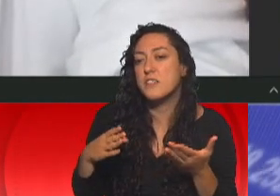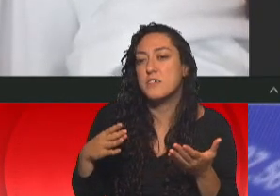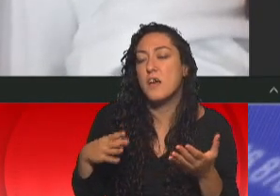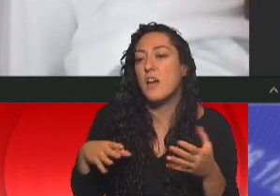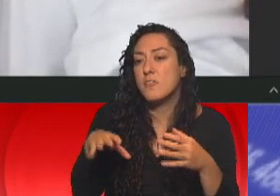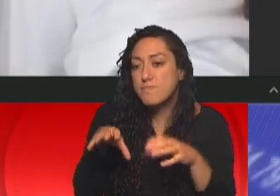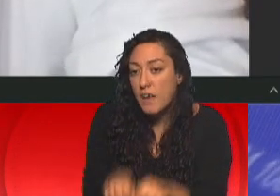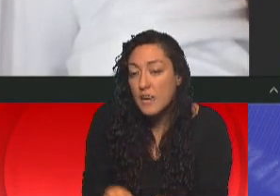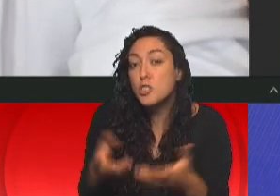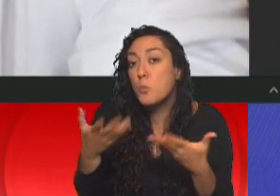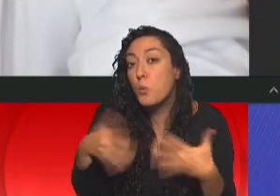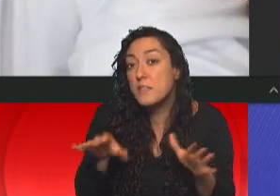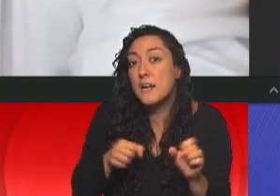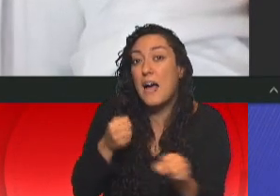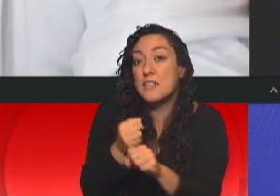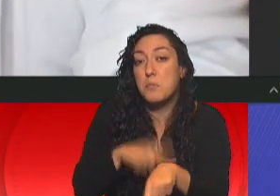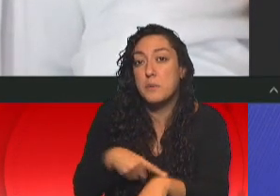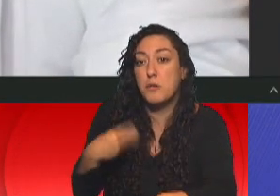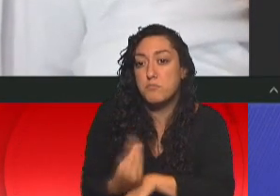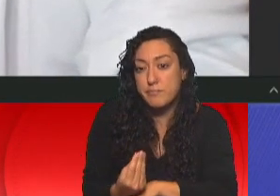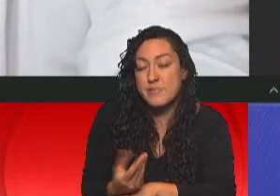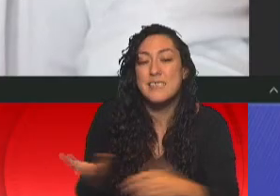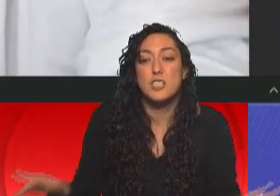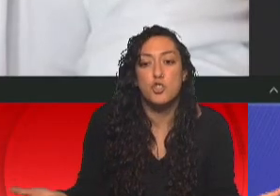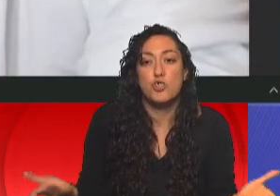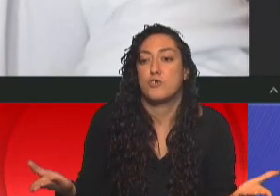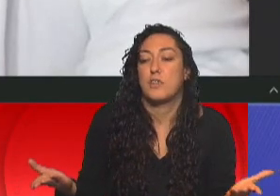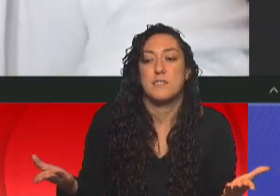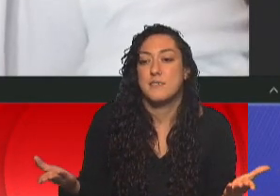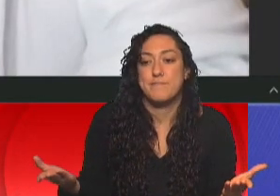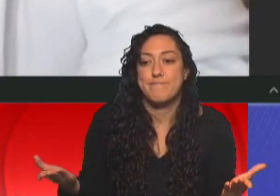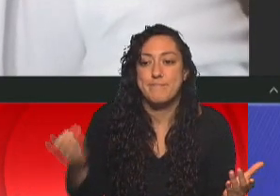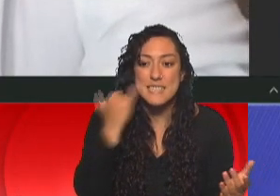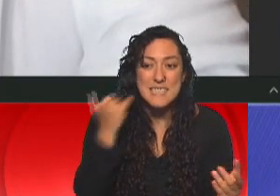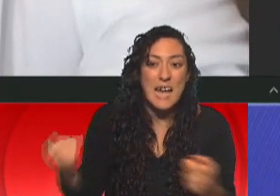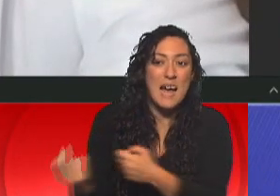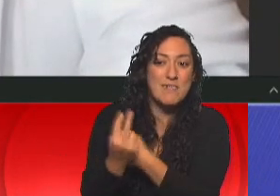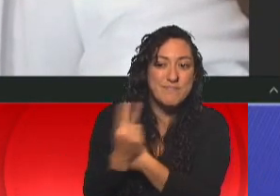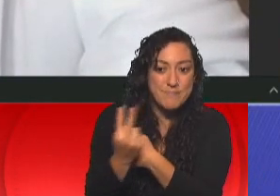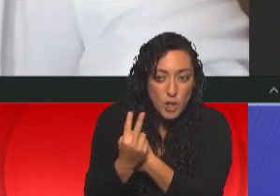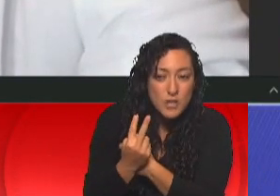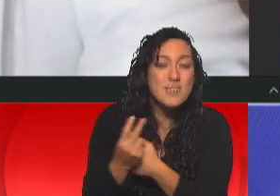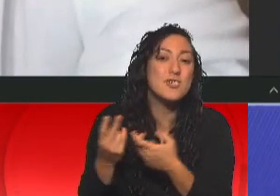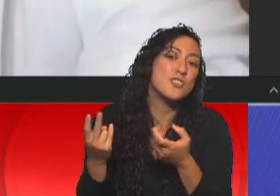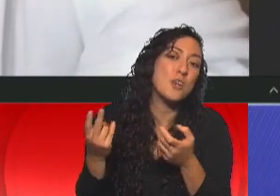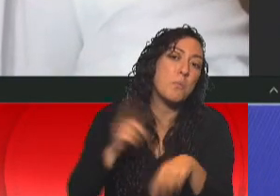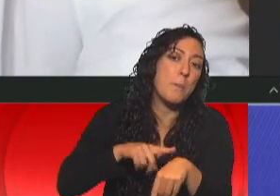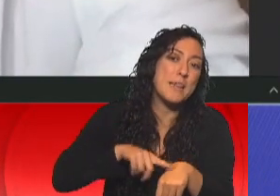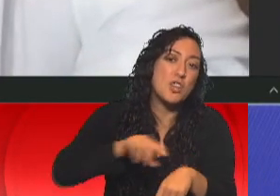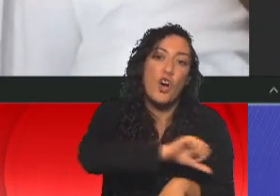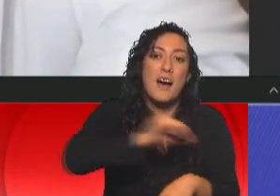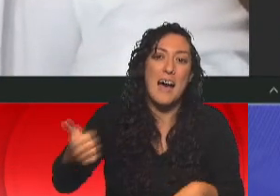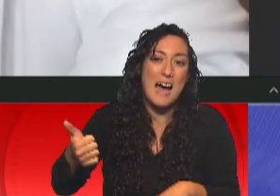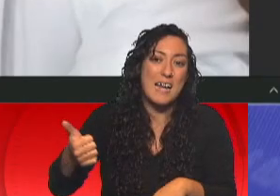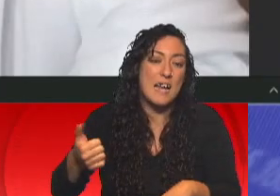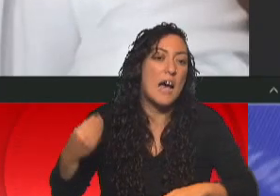elegidos, solamente desde que asumen. Así que ya los fueros los va a adquirir cuando gane la banca, aún